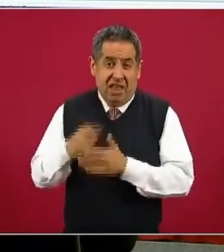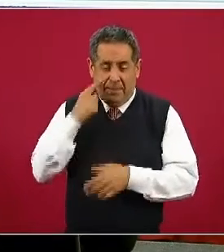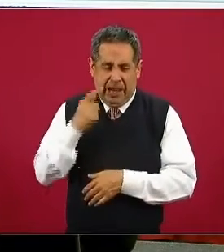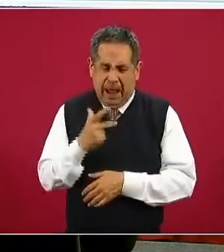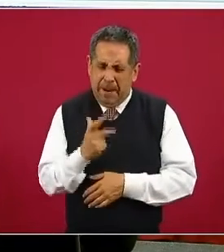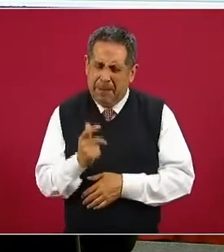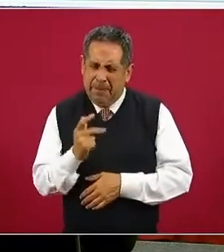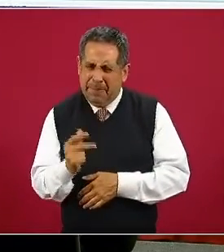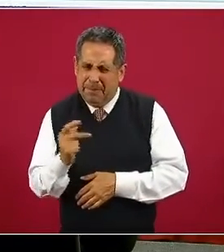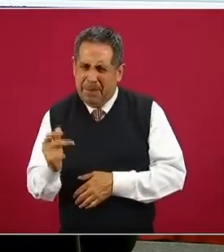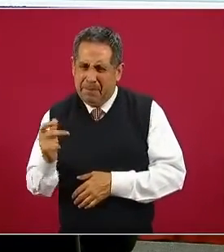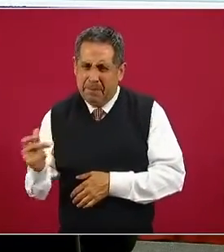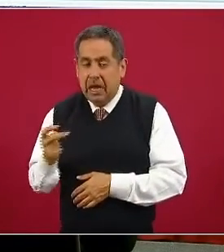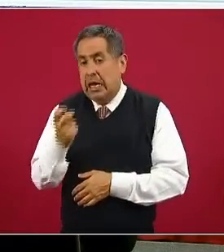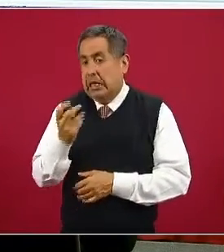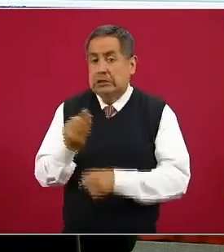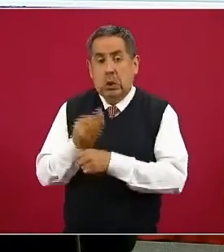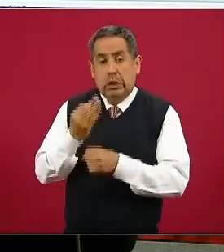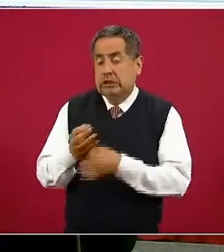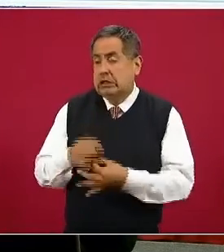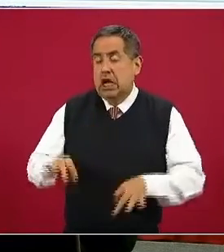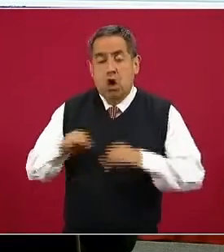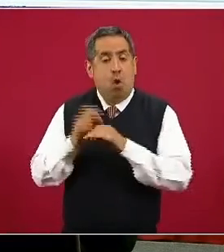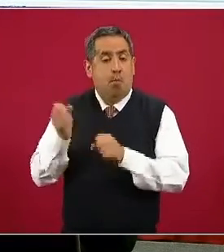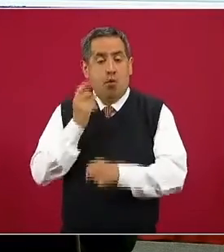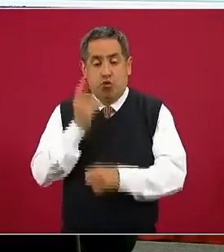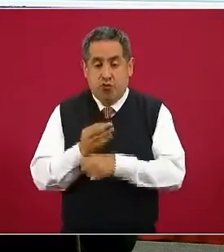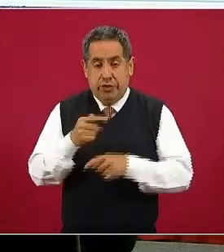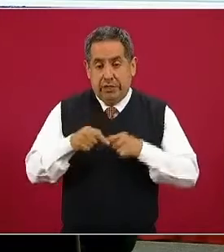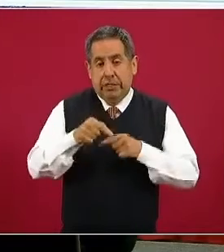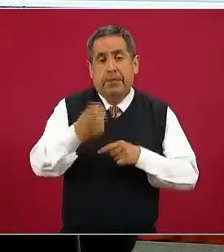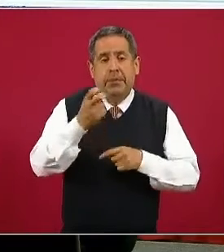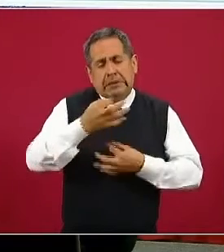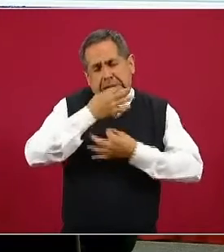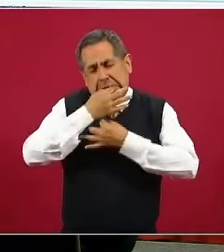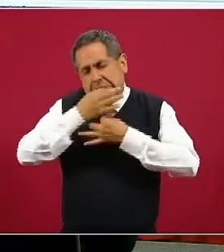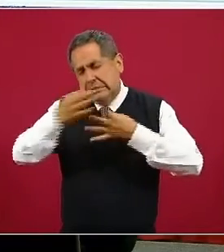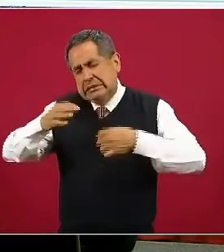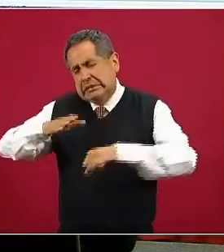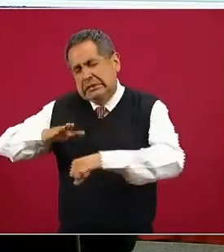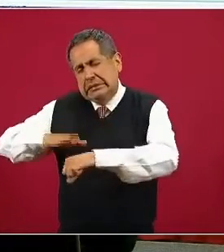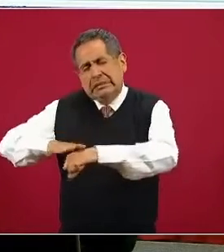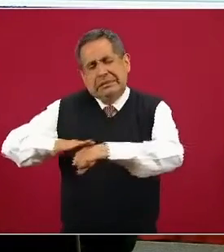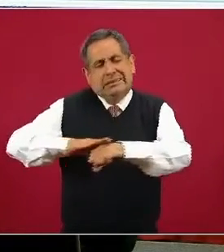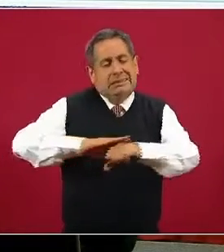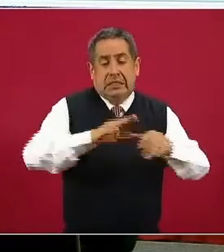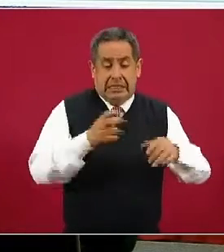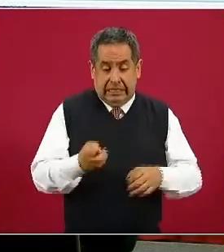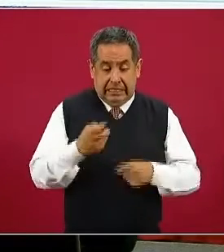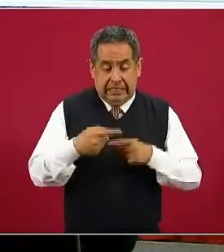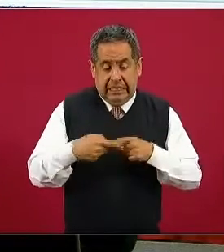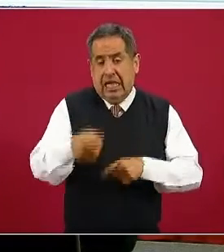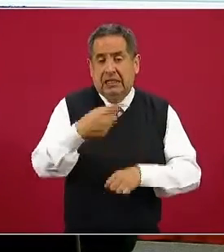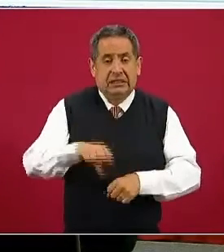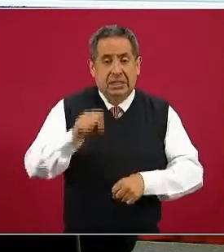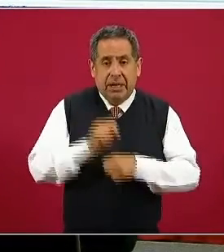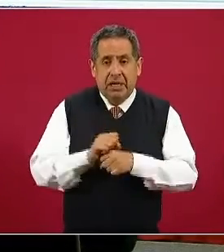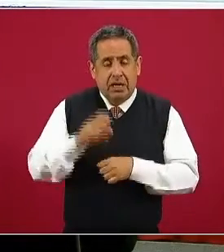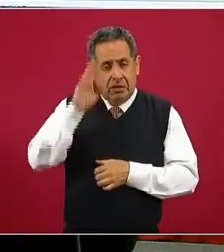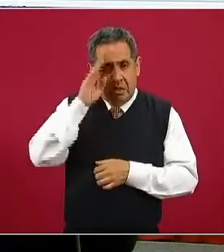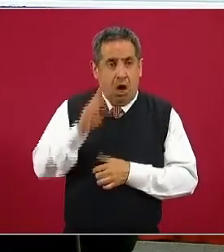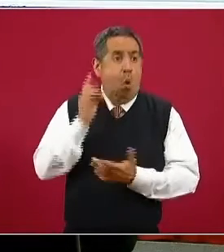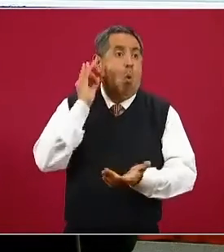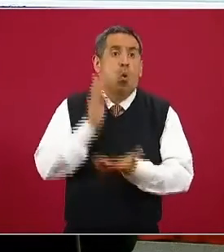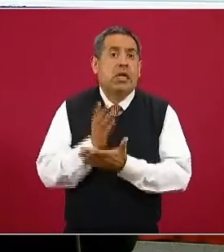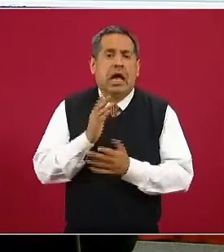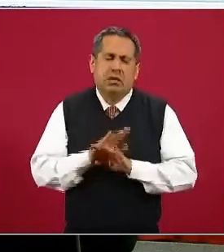que vacunar y esa es nuestra oportunidad. Y por eso el anuncio a toda la población que esta es la semana intensiva. No quiere decir que sea la